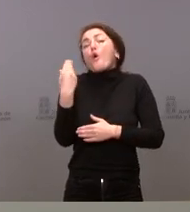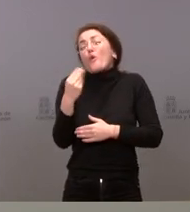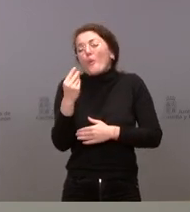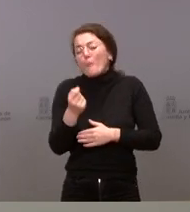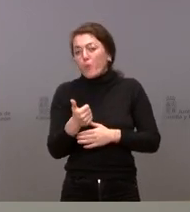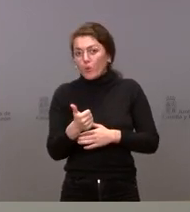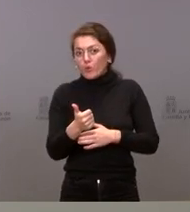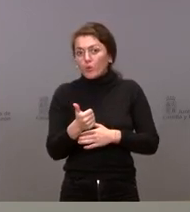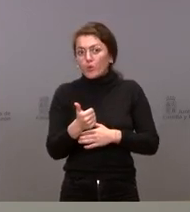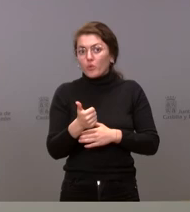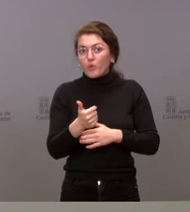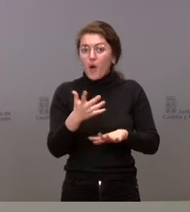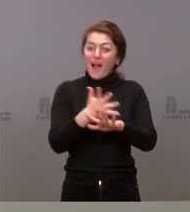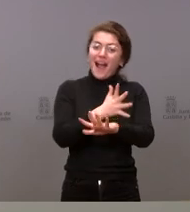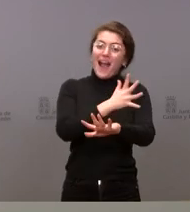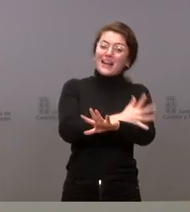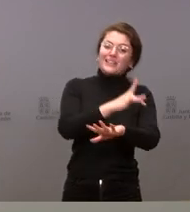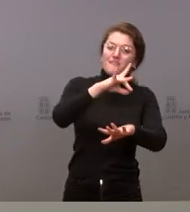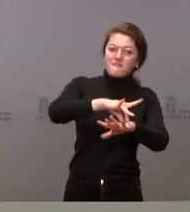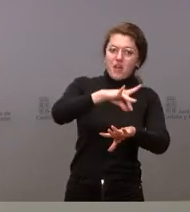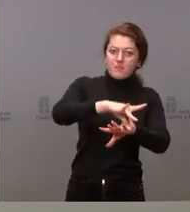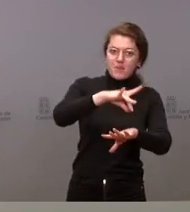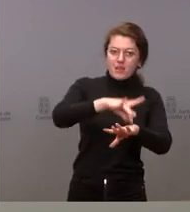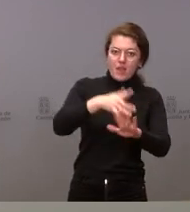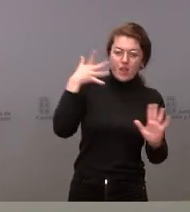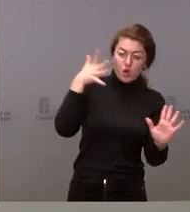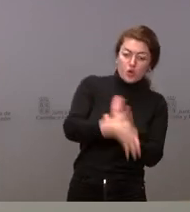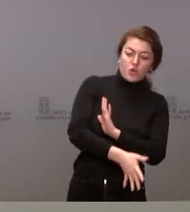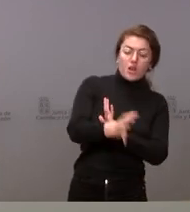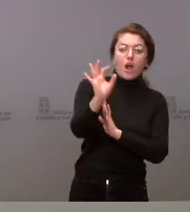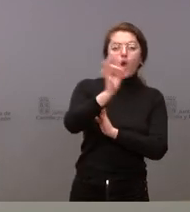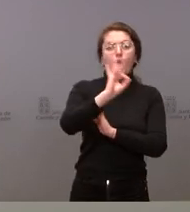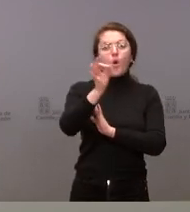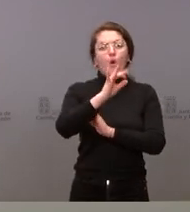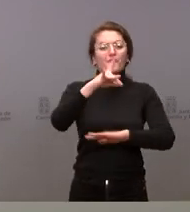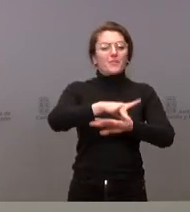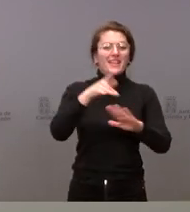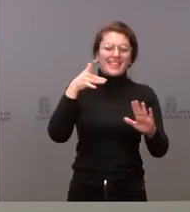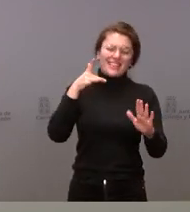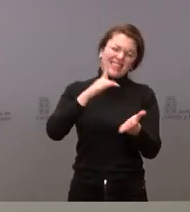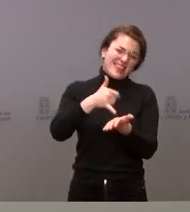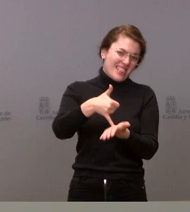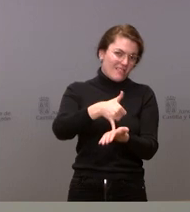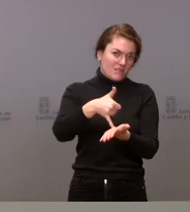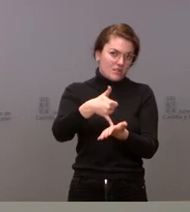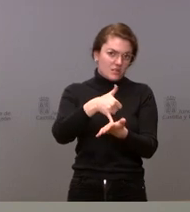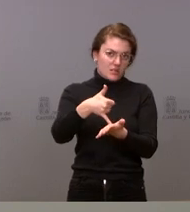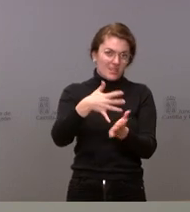comorbilidades importantes con patologías crónicas o patologías debilitantes que hacen que el